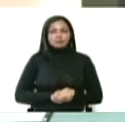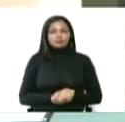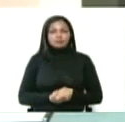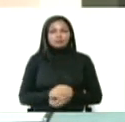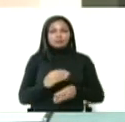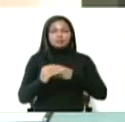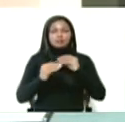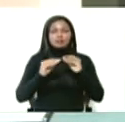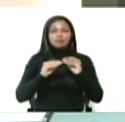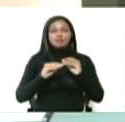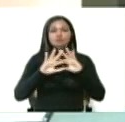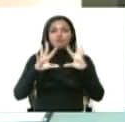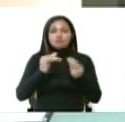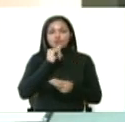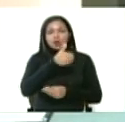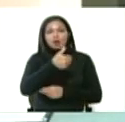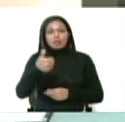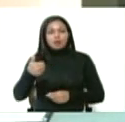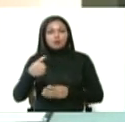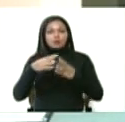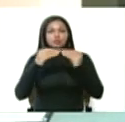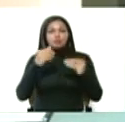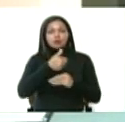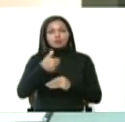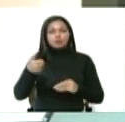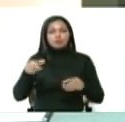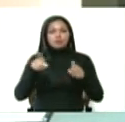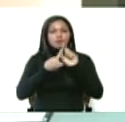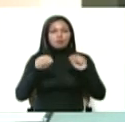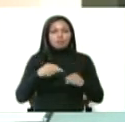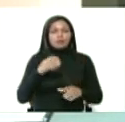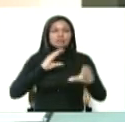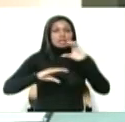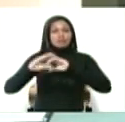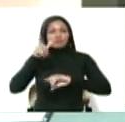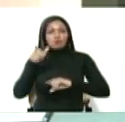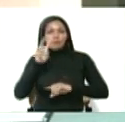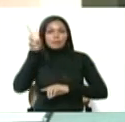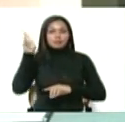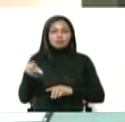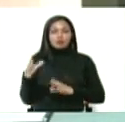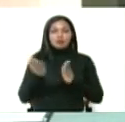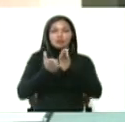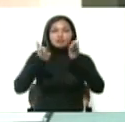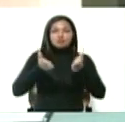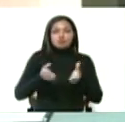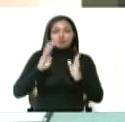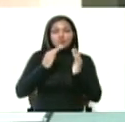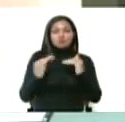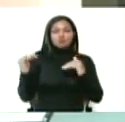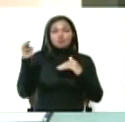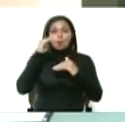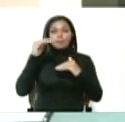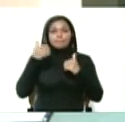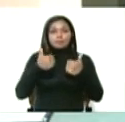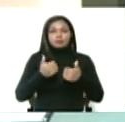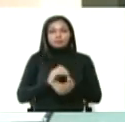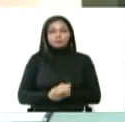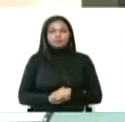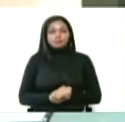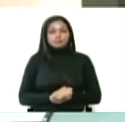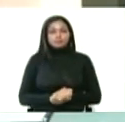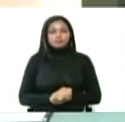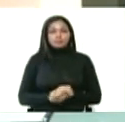un reportaje a cada uno de estos científicos venezolanos con estudios de cuarto nivel, con su